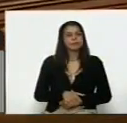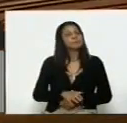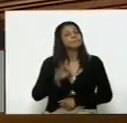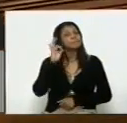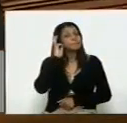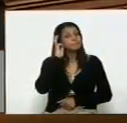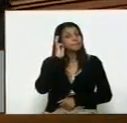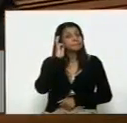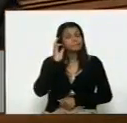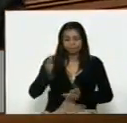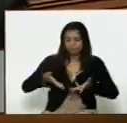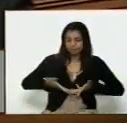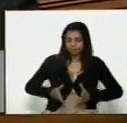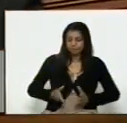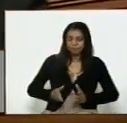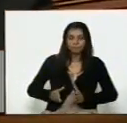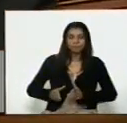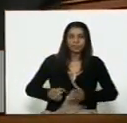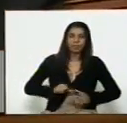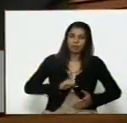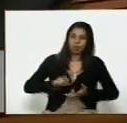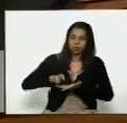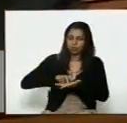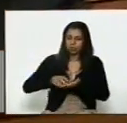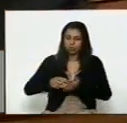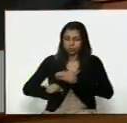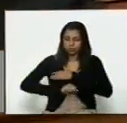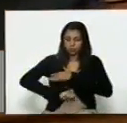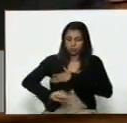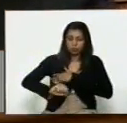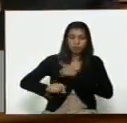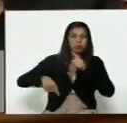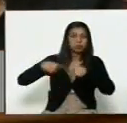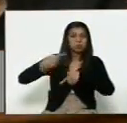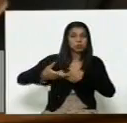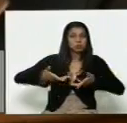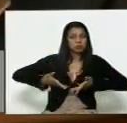la gestación, el trabajo de parto, el parto y el